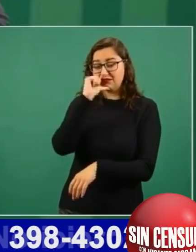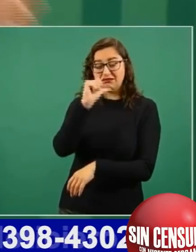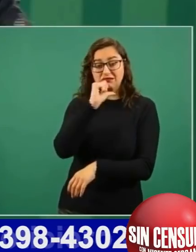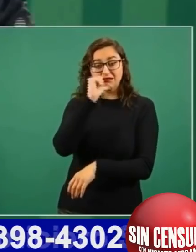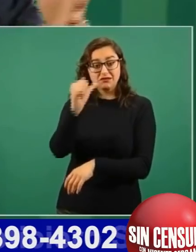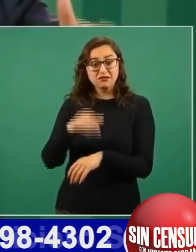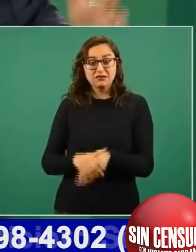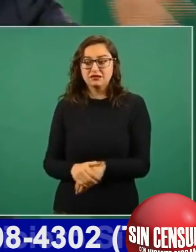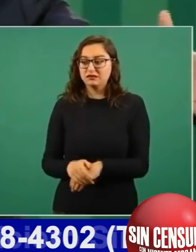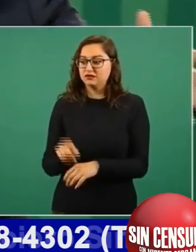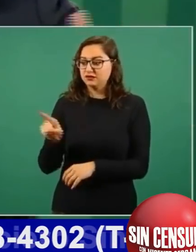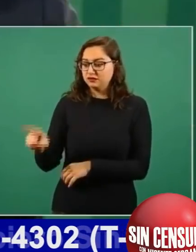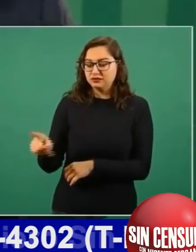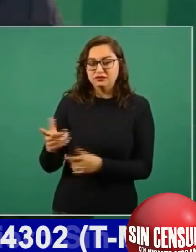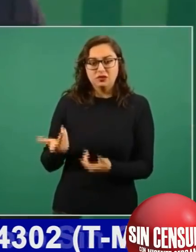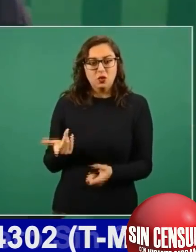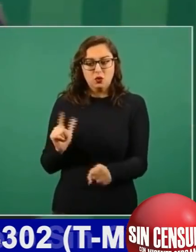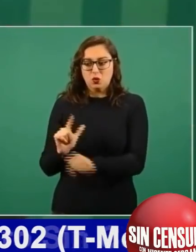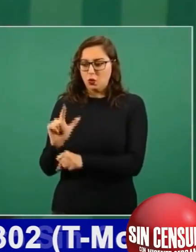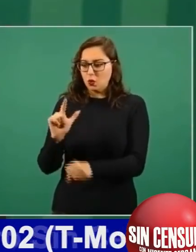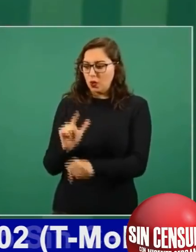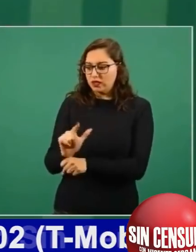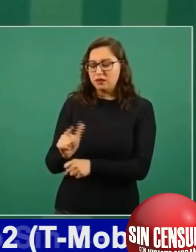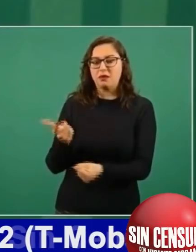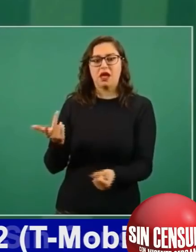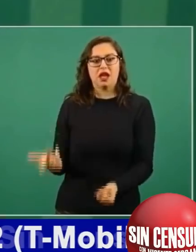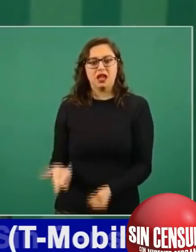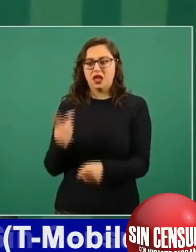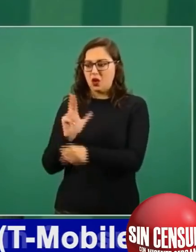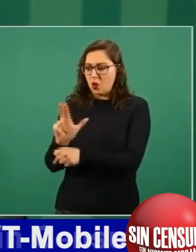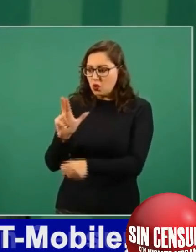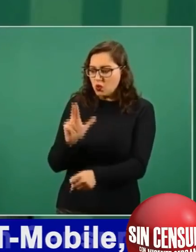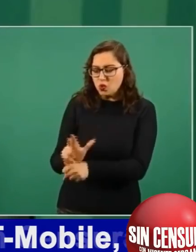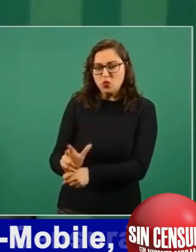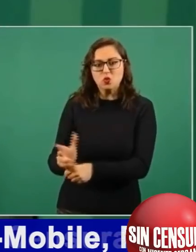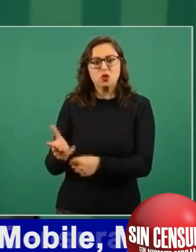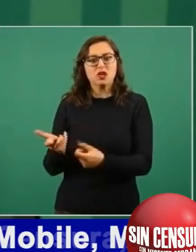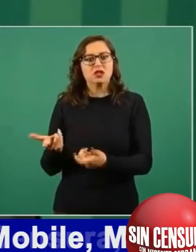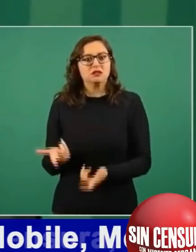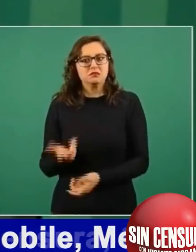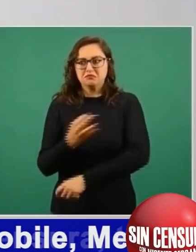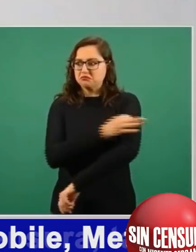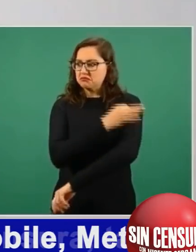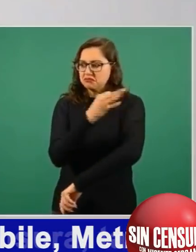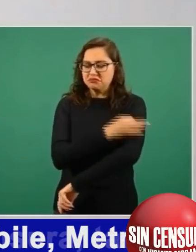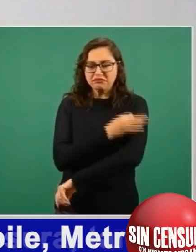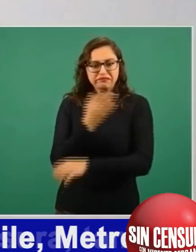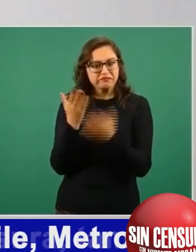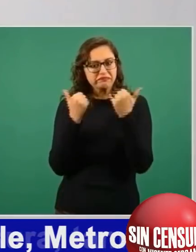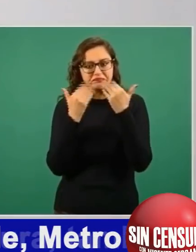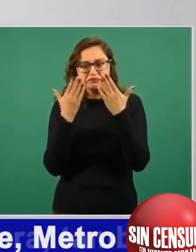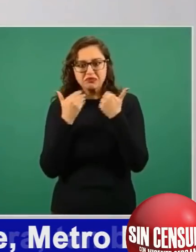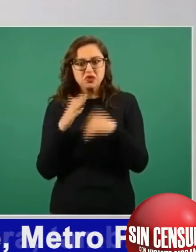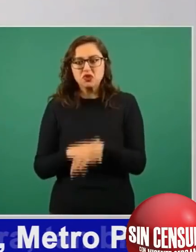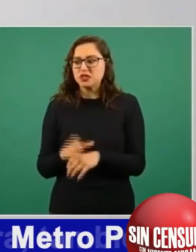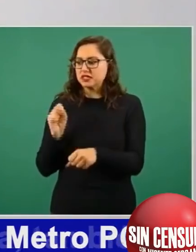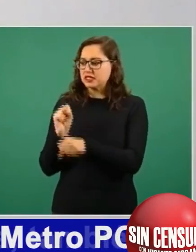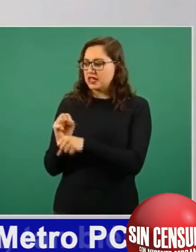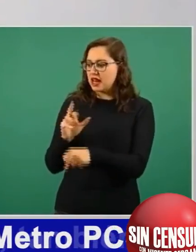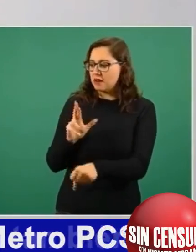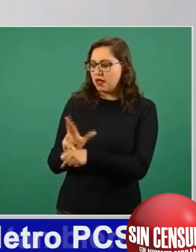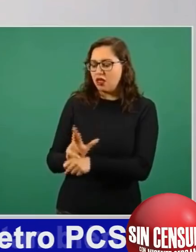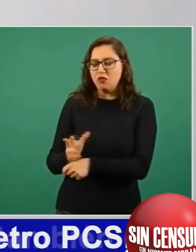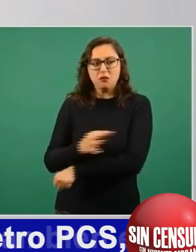Que Guatemala no tenga acceso a la vacuna, que Honduras no tenga acceso a la vacuna, que El Salvador no tenga acceso a la